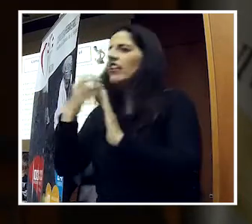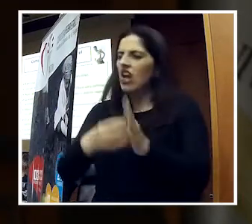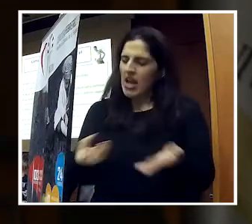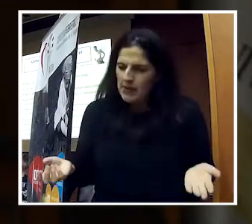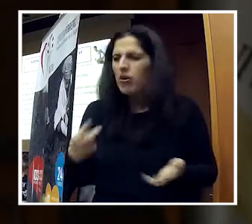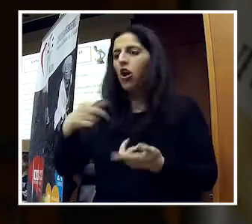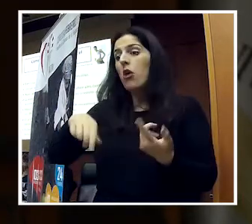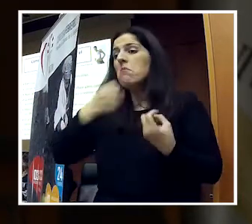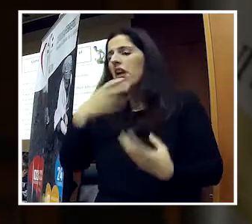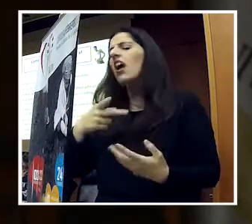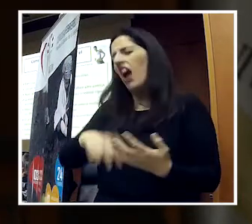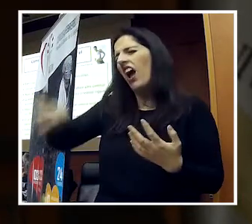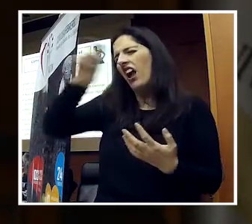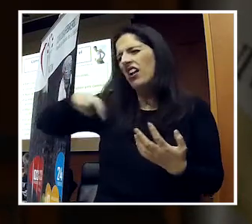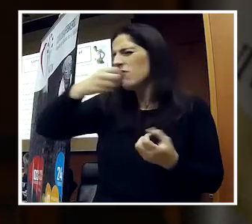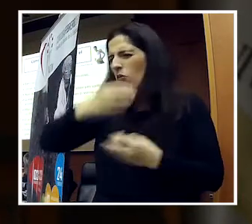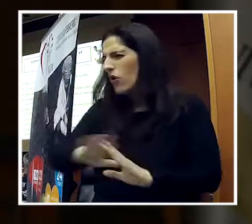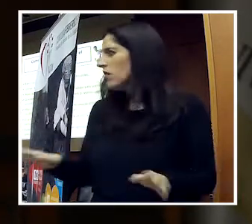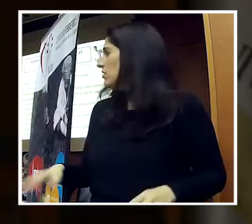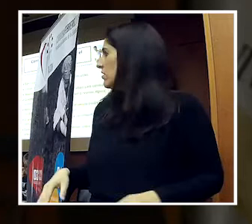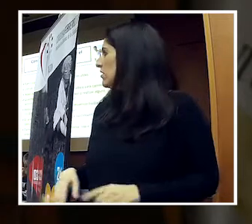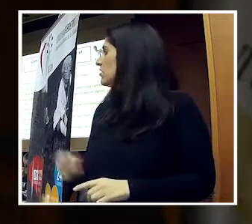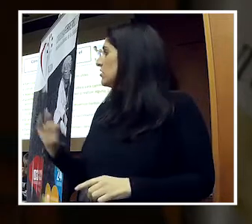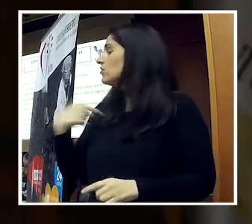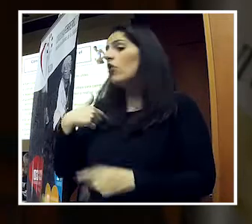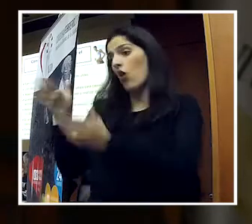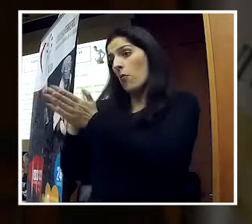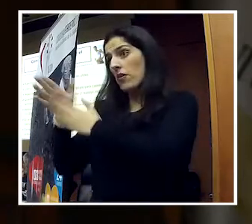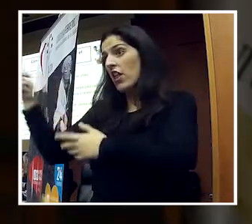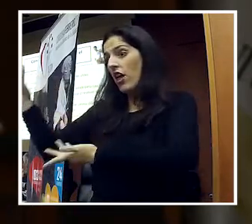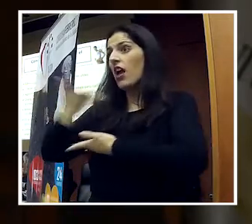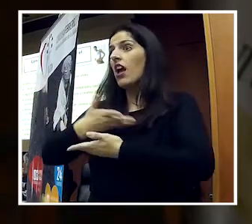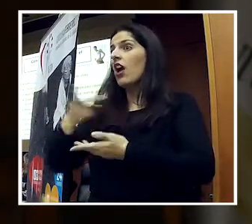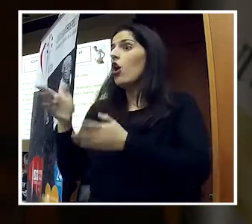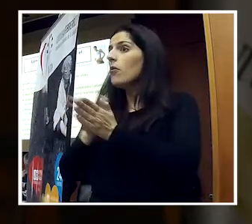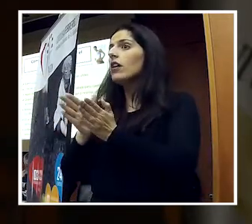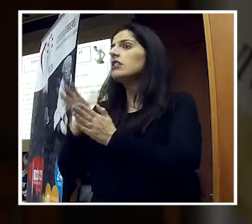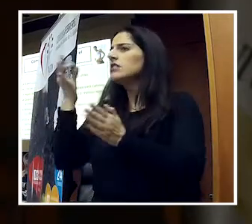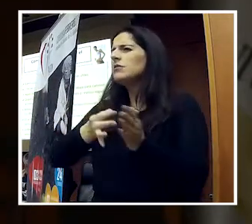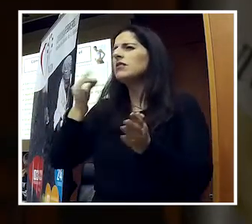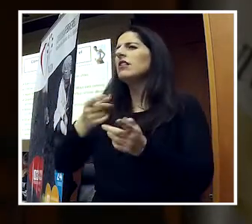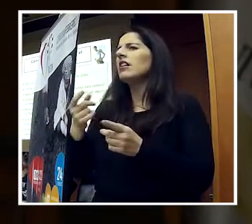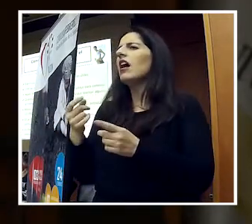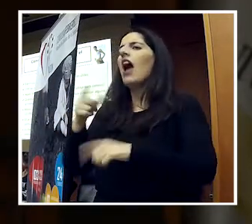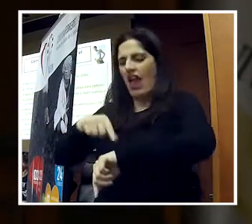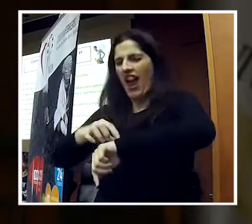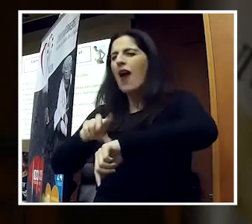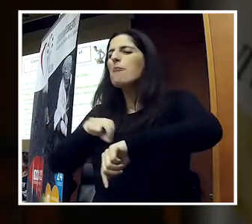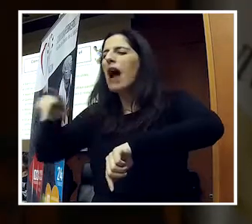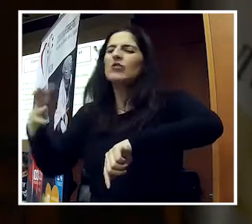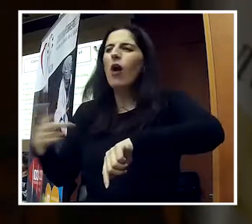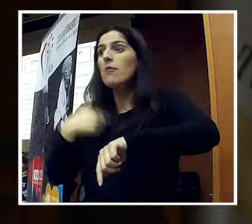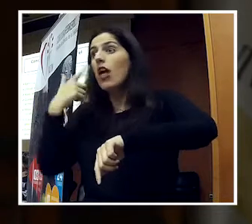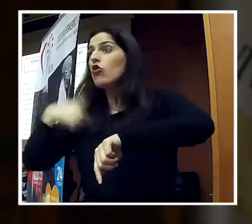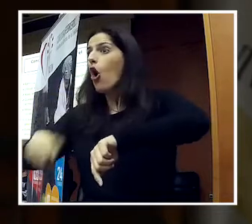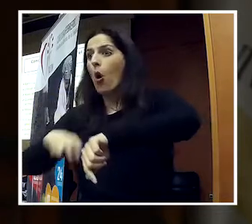podemos tener un podómetro magnífico, porque eso nos ayuda mucho. Yo tengo allí mi compañero Emilio, que está obsesionado con su podómetro y todas las semanas me manda, mira